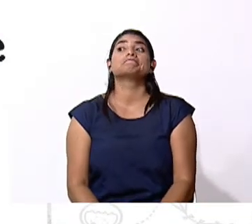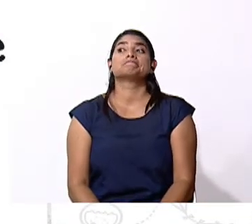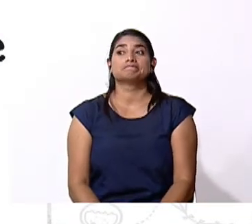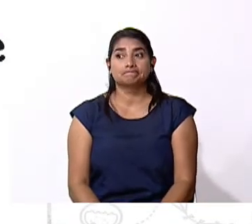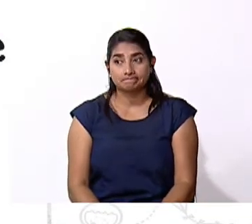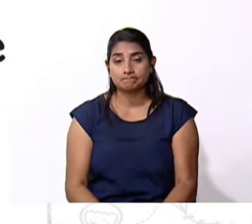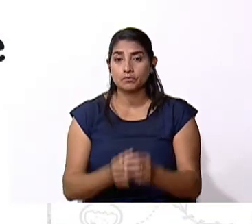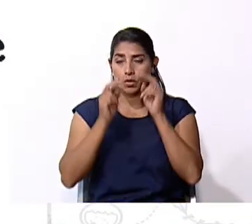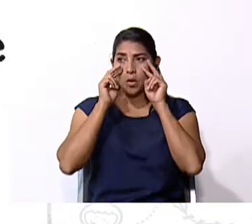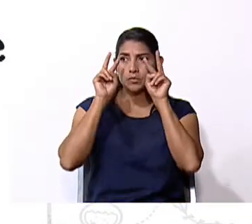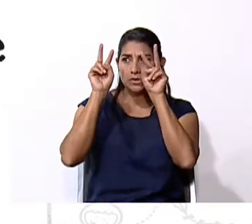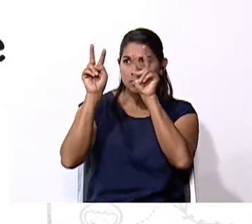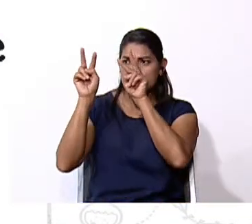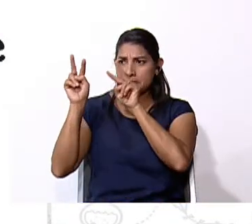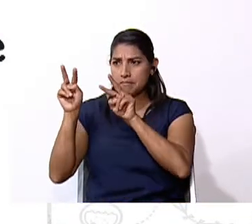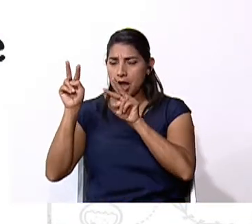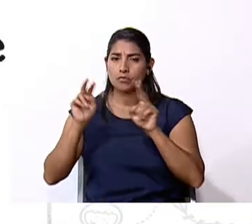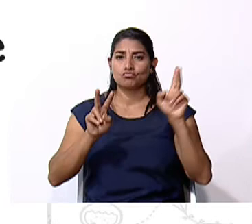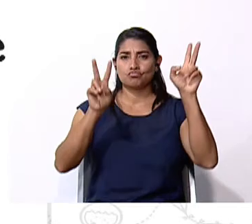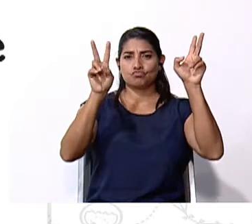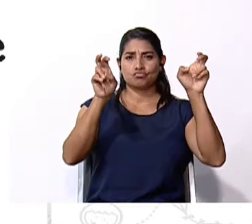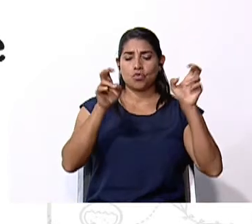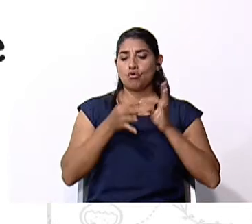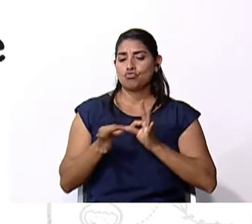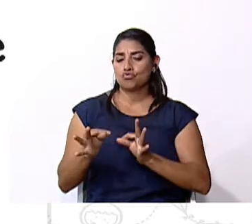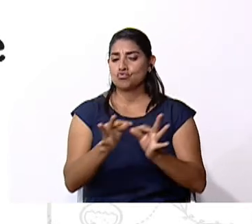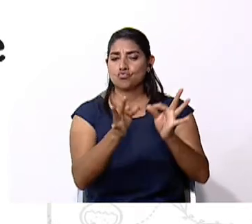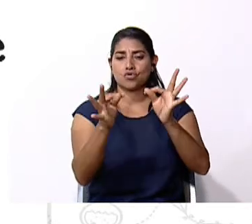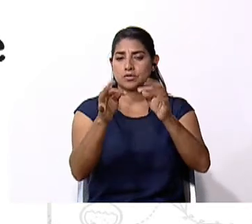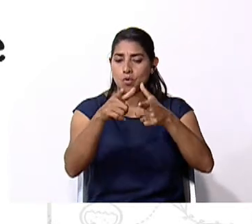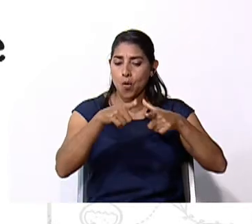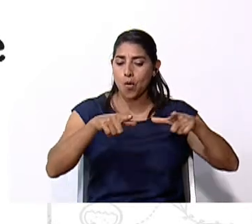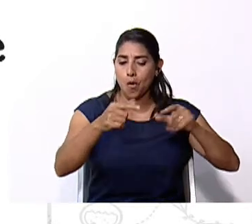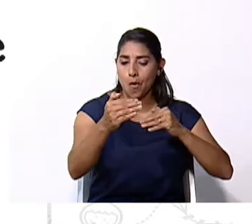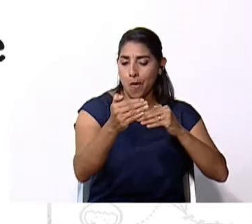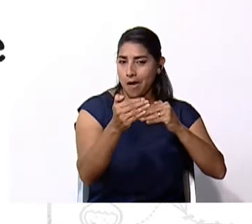Y observamos el título. Dice turismo local.